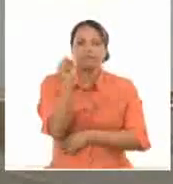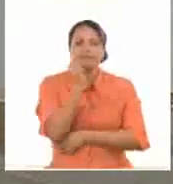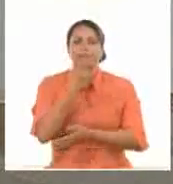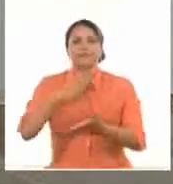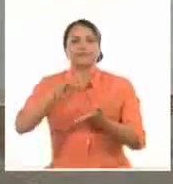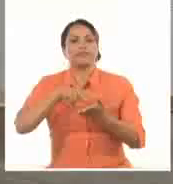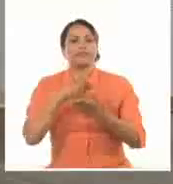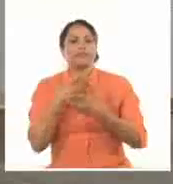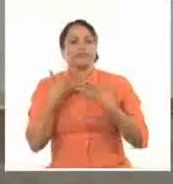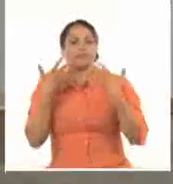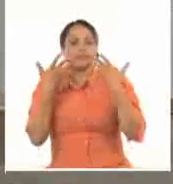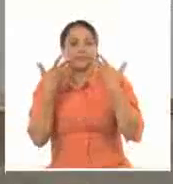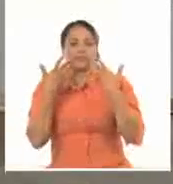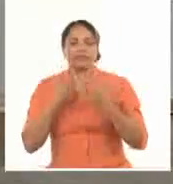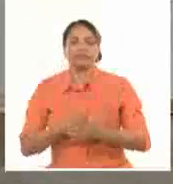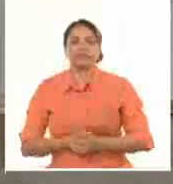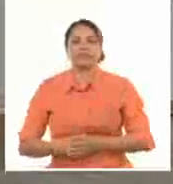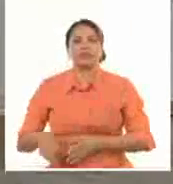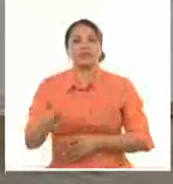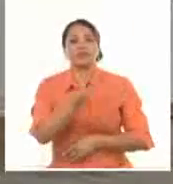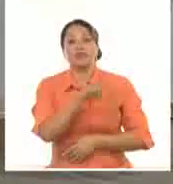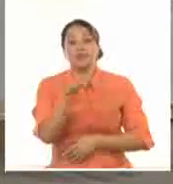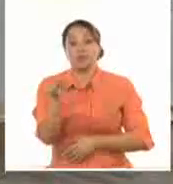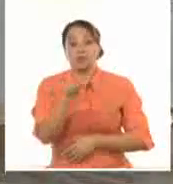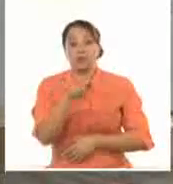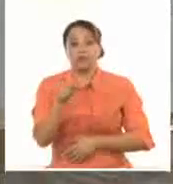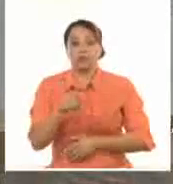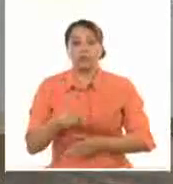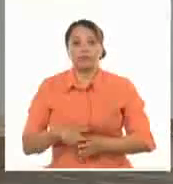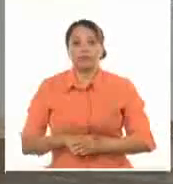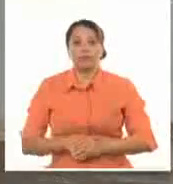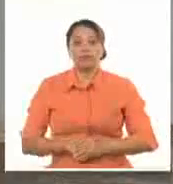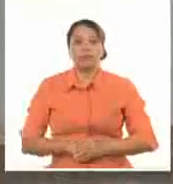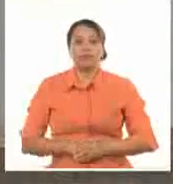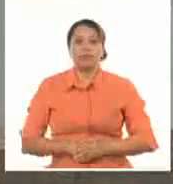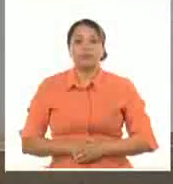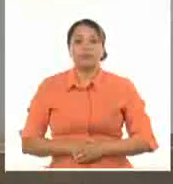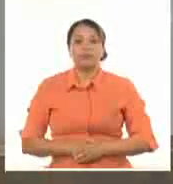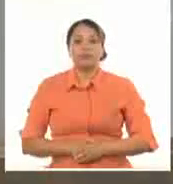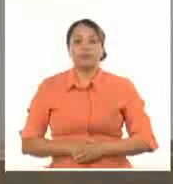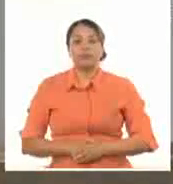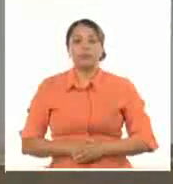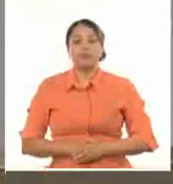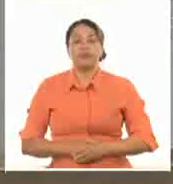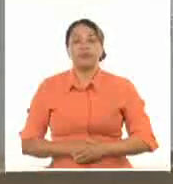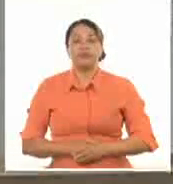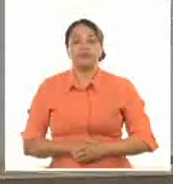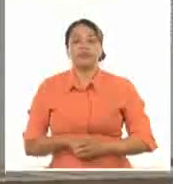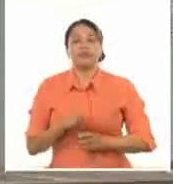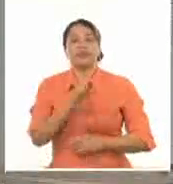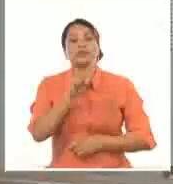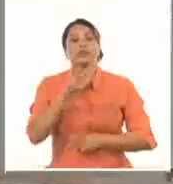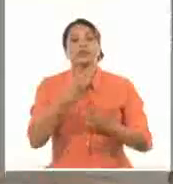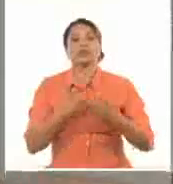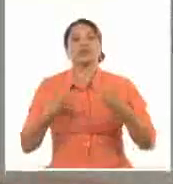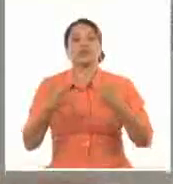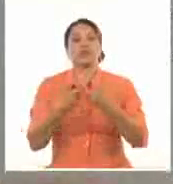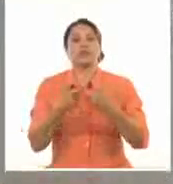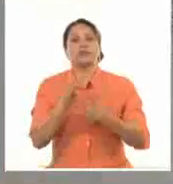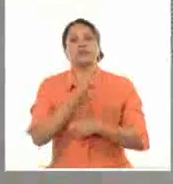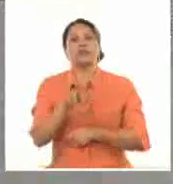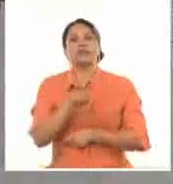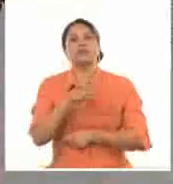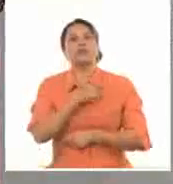reír. Ustedes, los que ganaron el derecho a estar en este 12º Congreso, son la vanguardia de